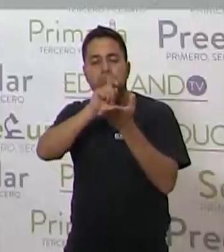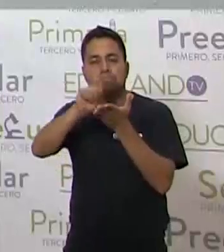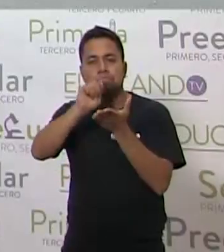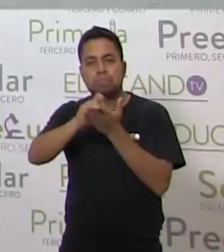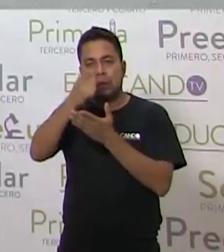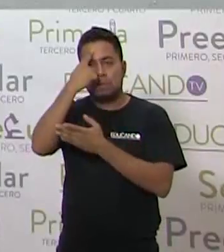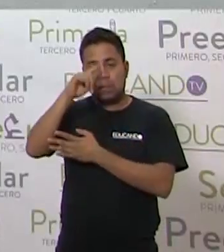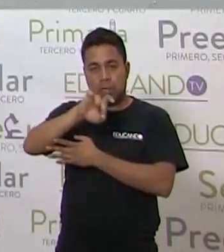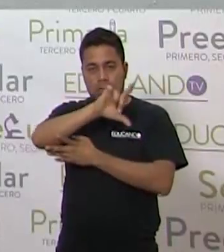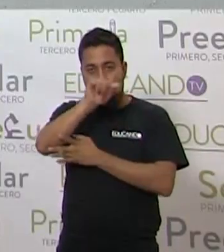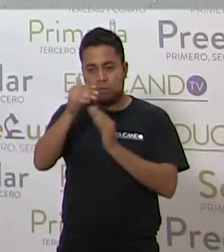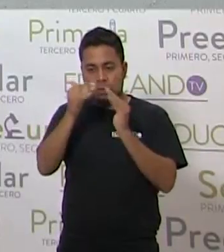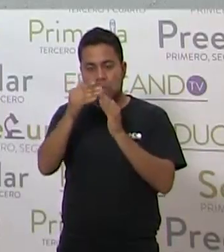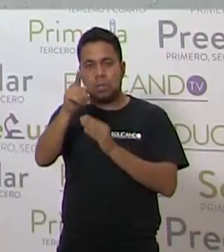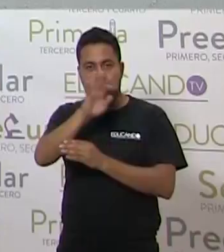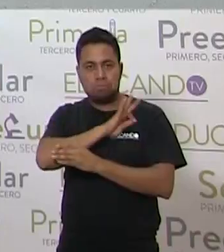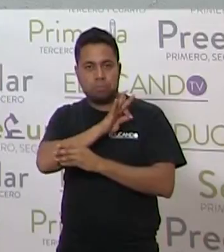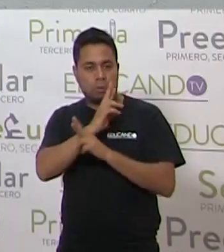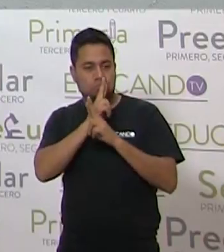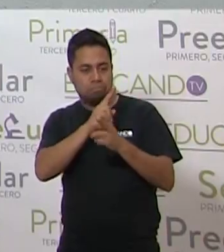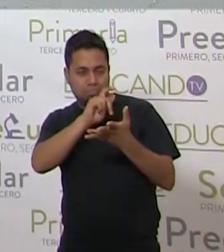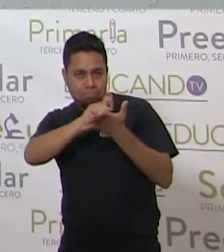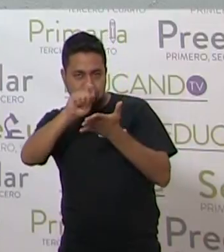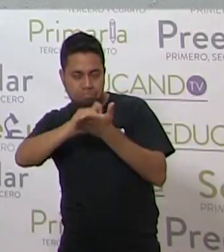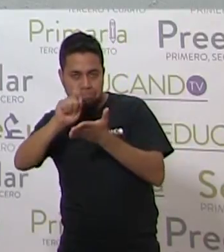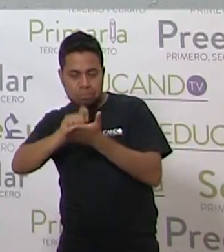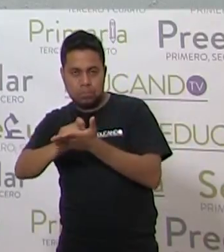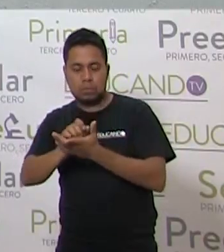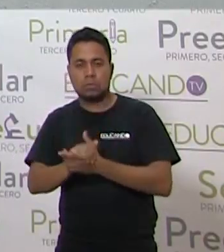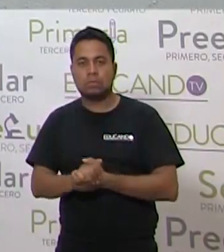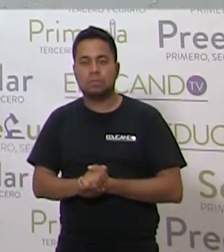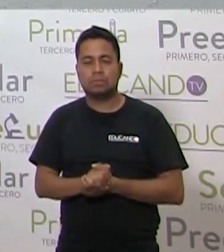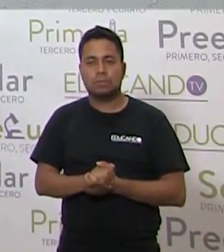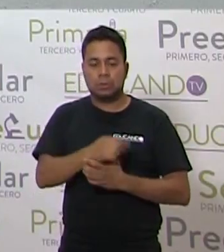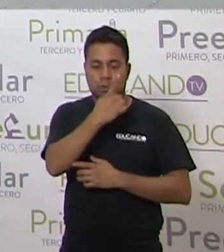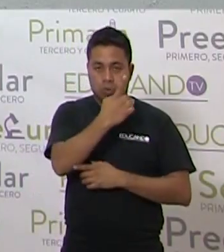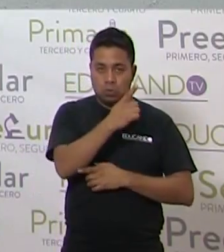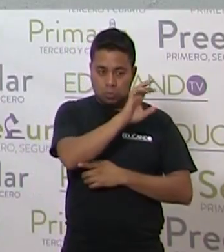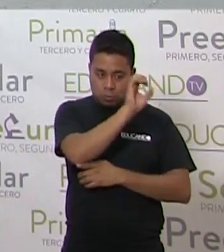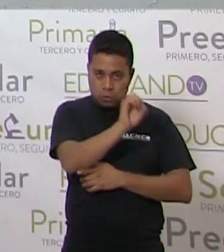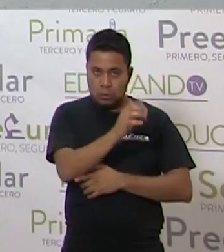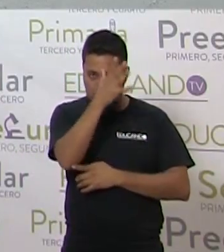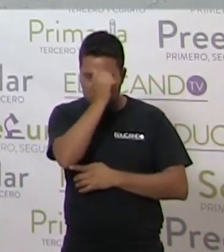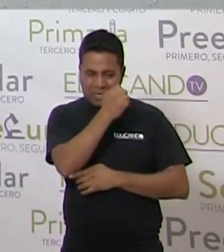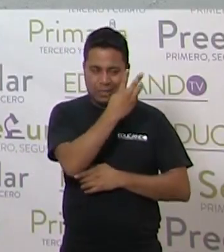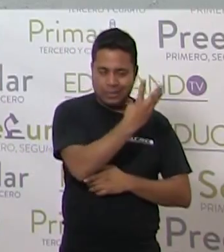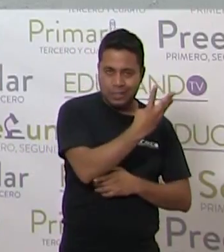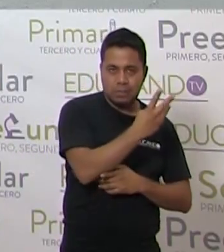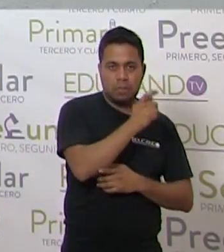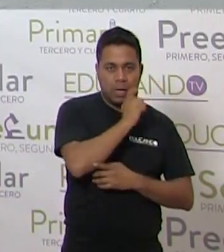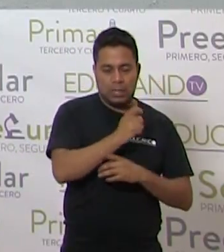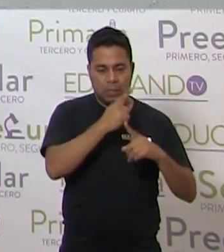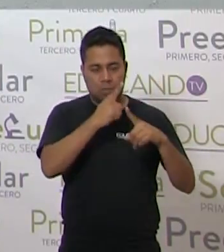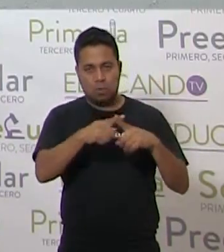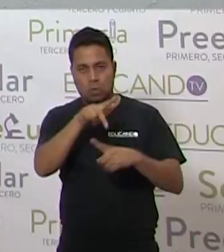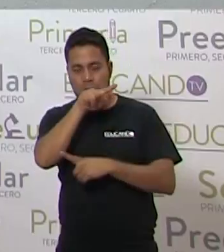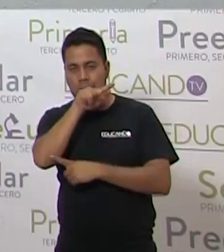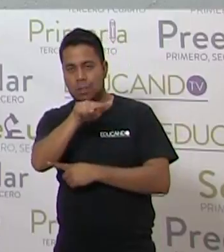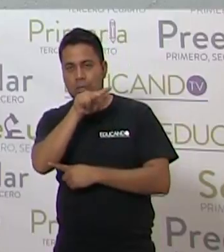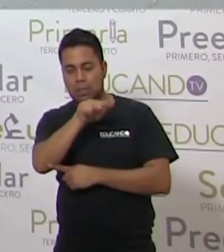que lo hagas como ejercicio en tu casa tenemos que multiplicar el 1% que son tres paletas por